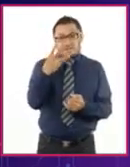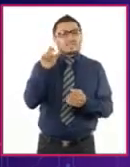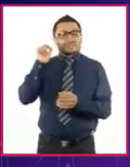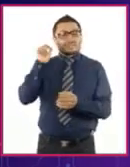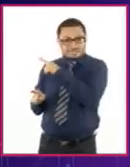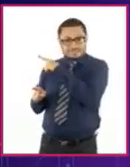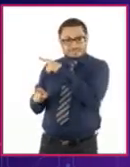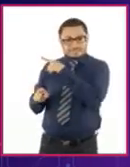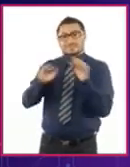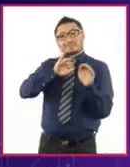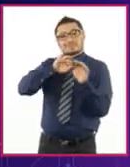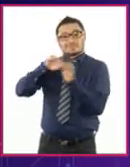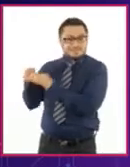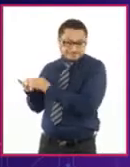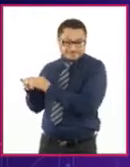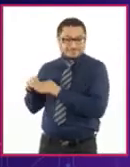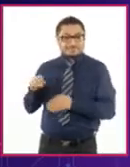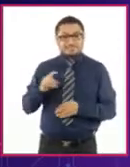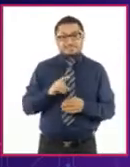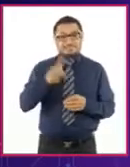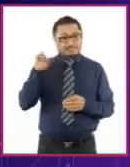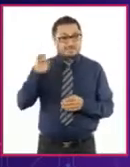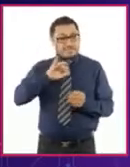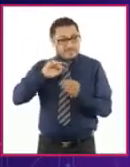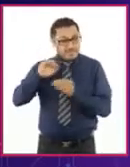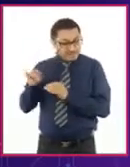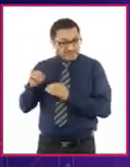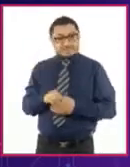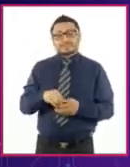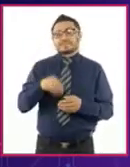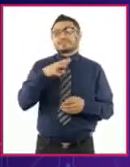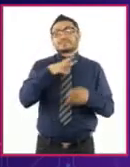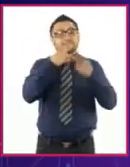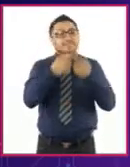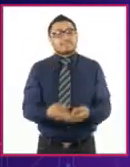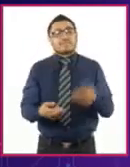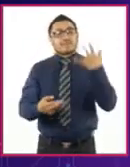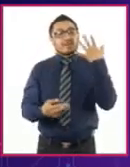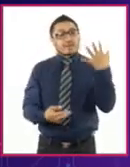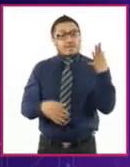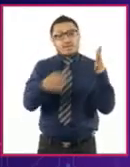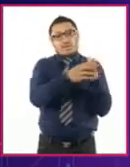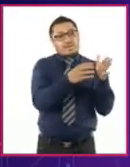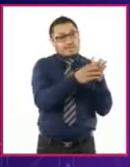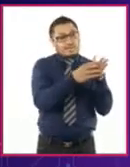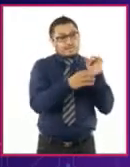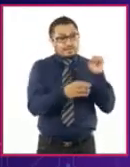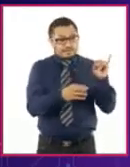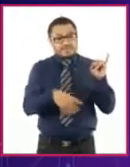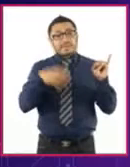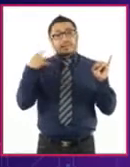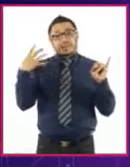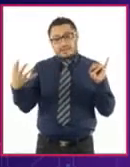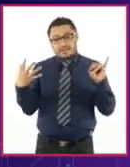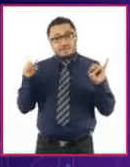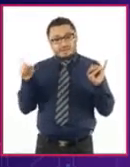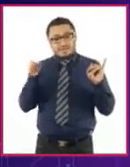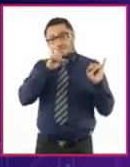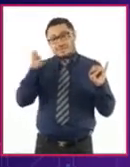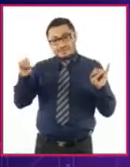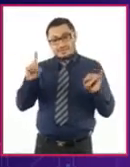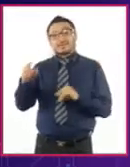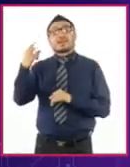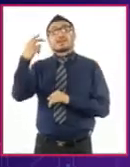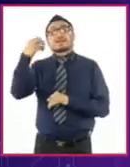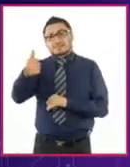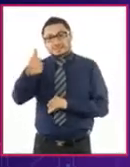3 pelotas del lado derecho. Nos quedan 5 cajas del lado izquierdo y del lado derecho